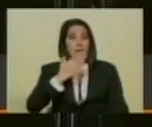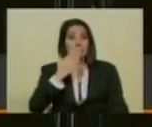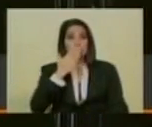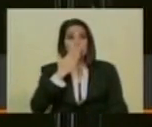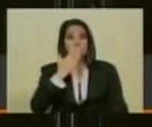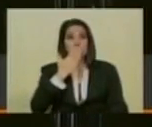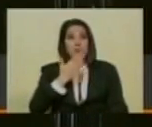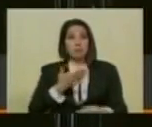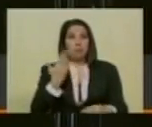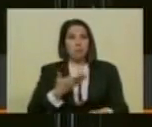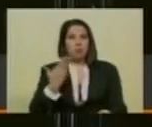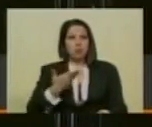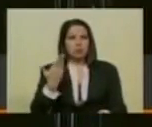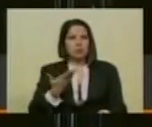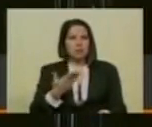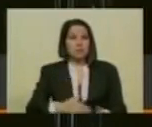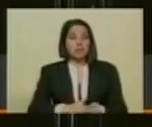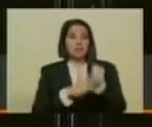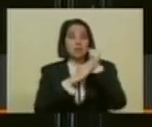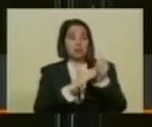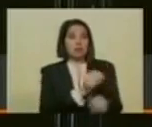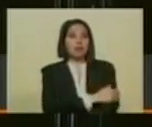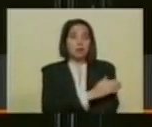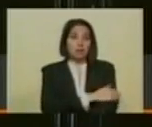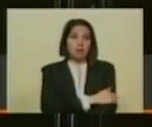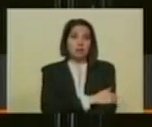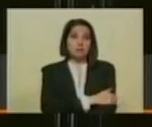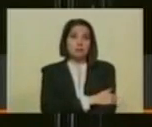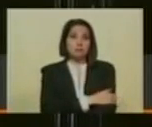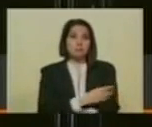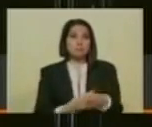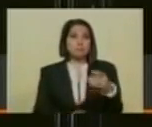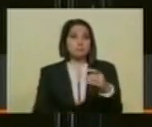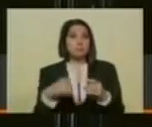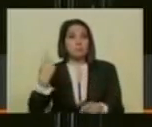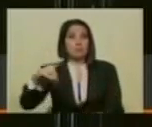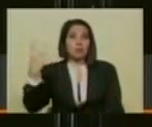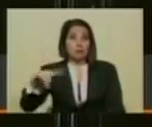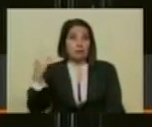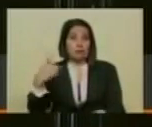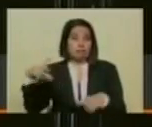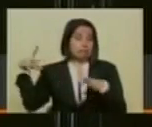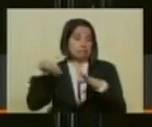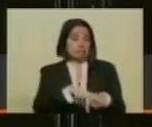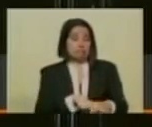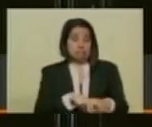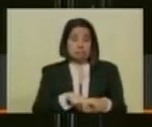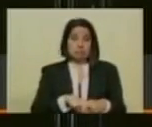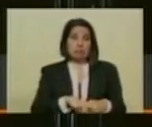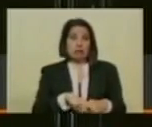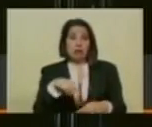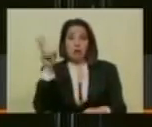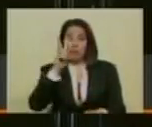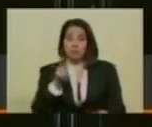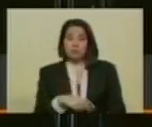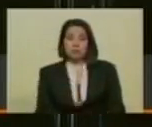dirigentes de la derecha fascista venezolana, de la oposición extremista venezolana.